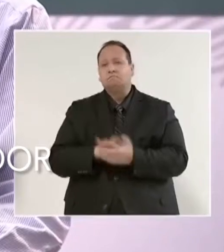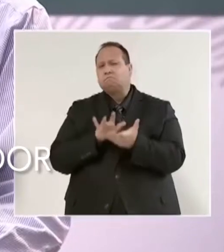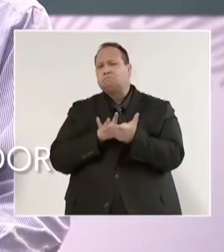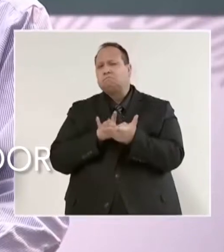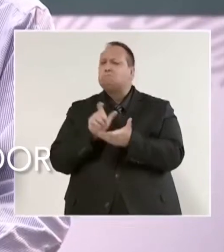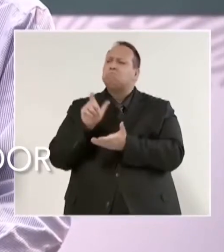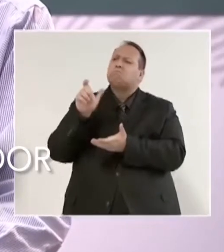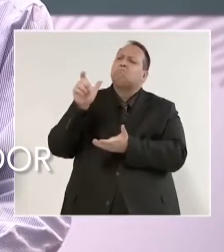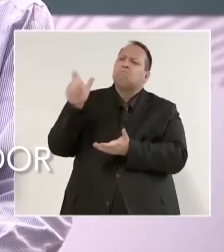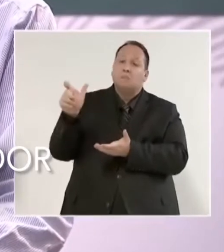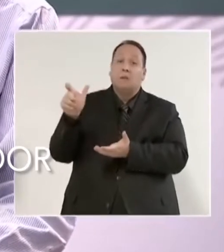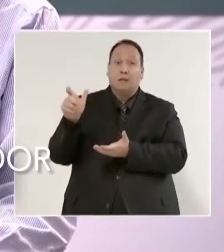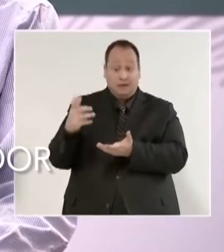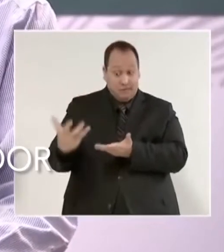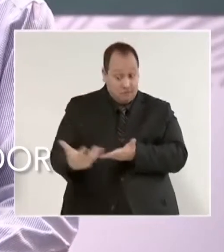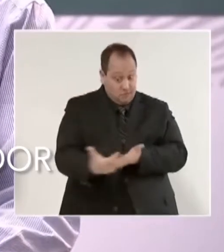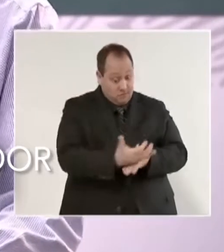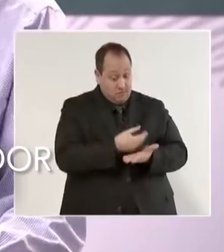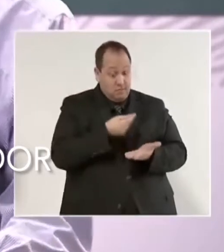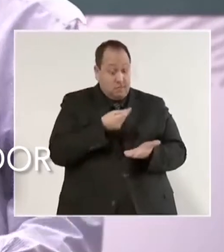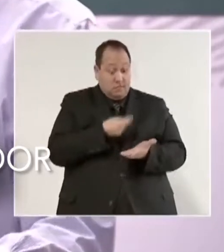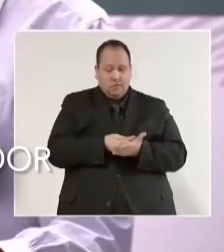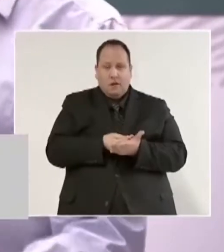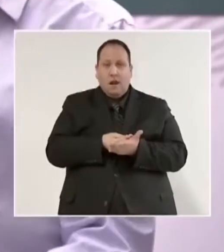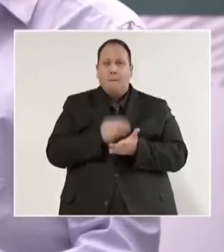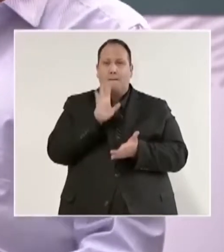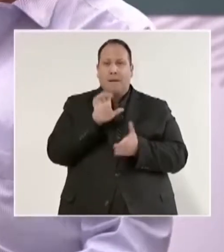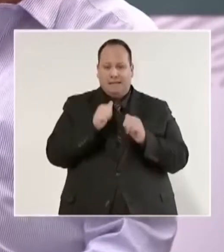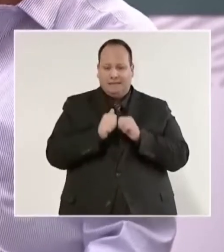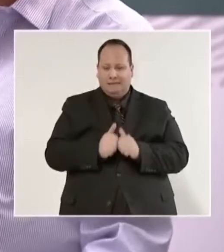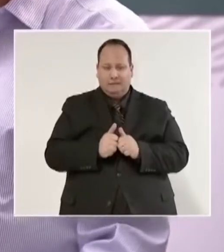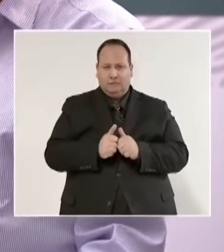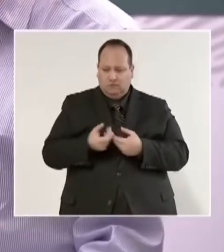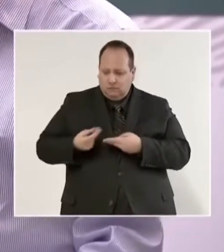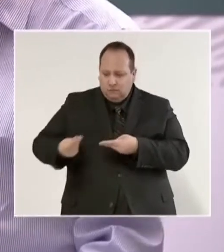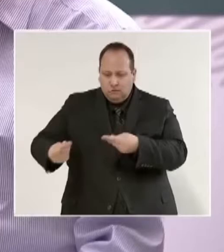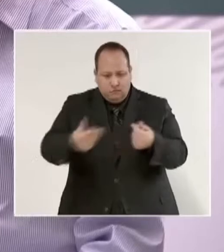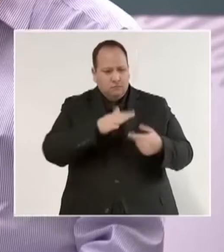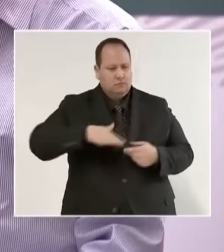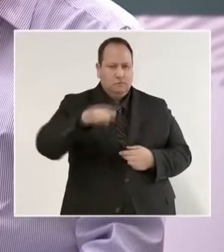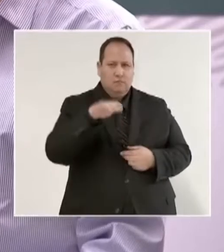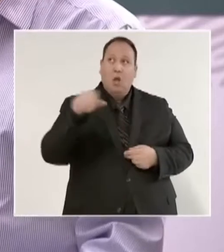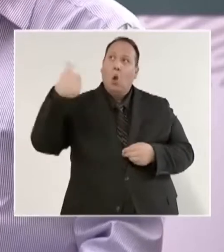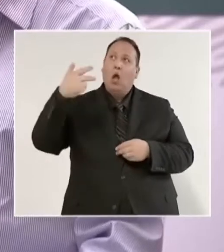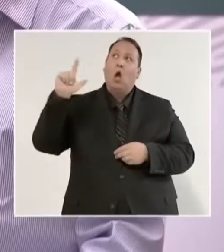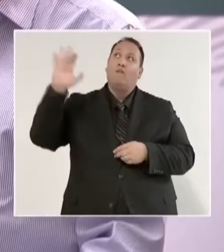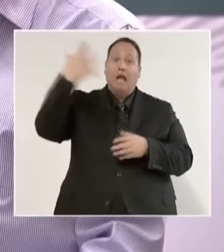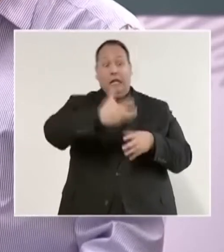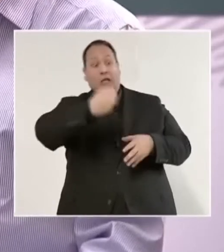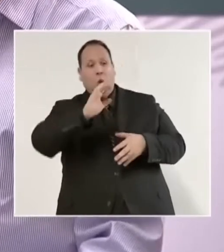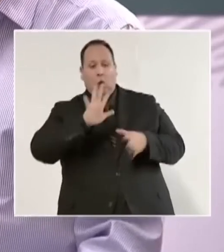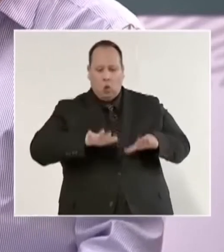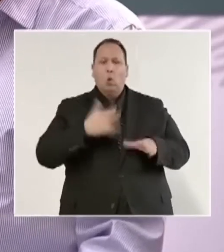porque ese dinero va a quedar en baja california como aquí se ha dicho y se va a utilizar